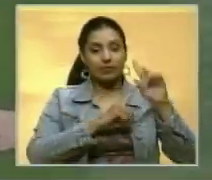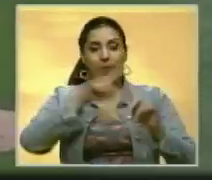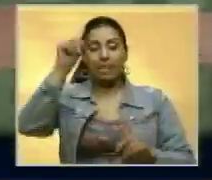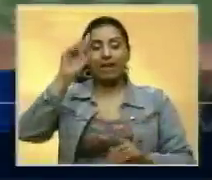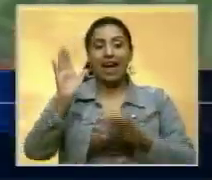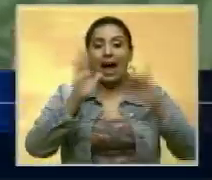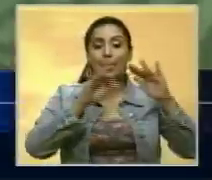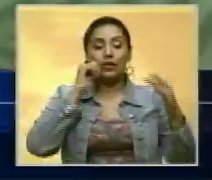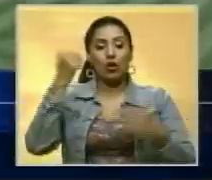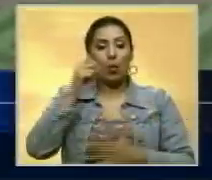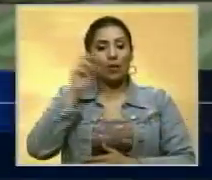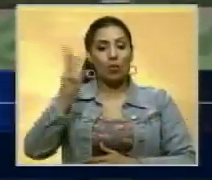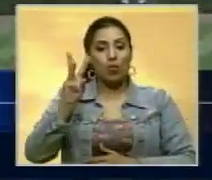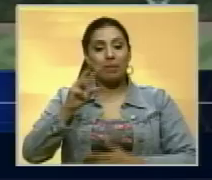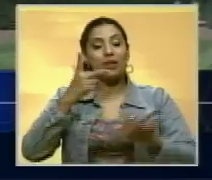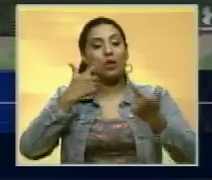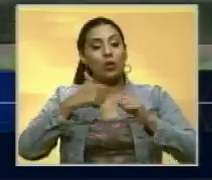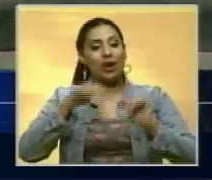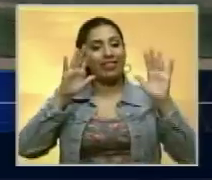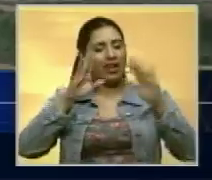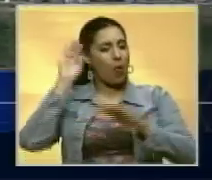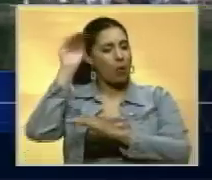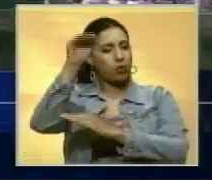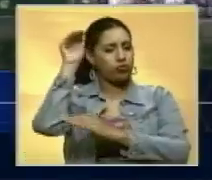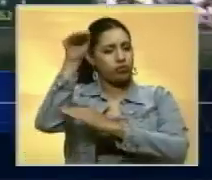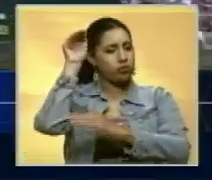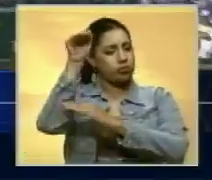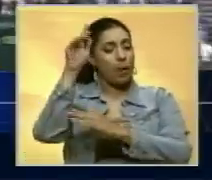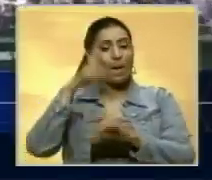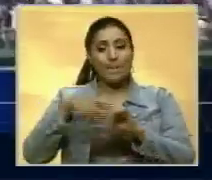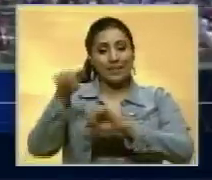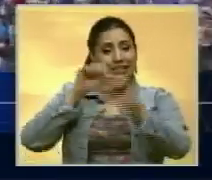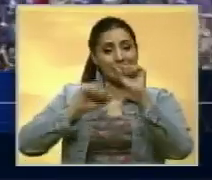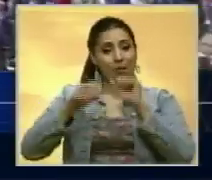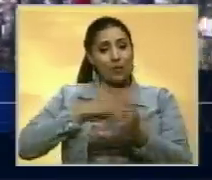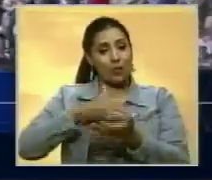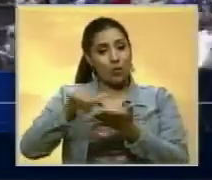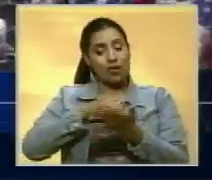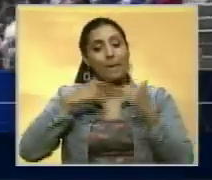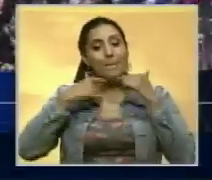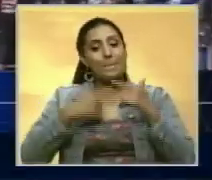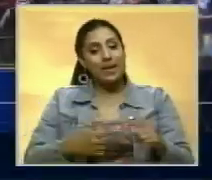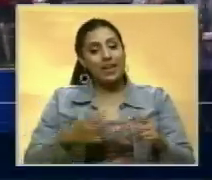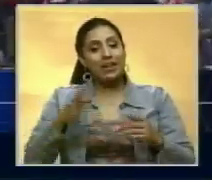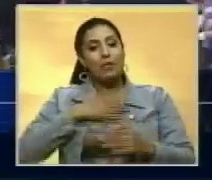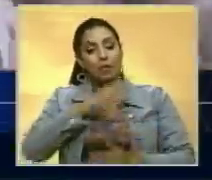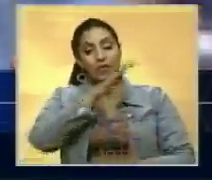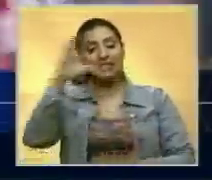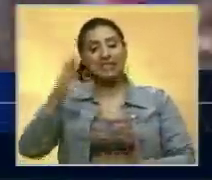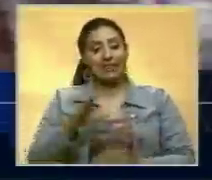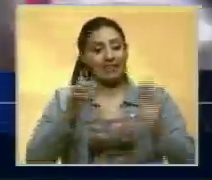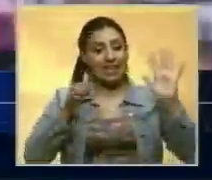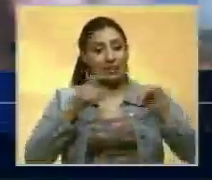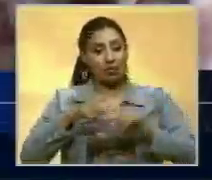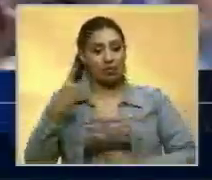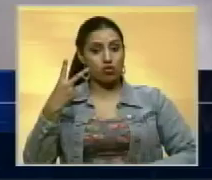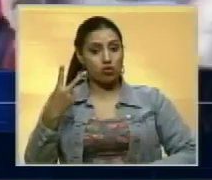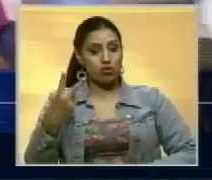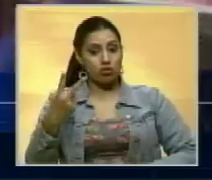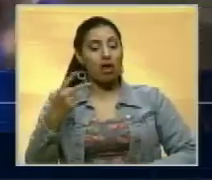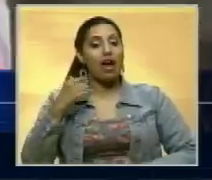Por su parte, Wilmer Flores llegó a 10 jonrones en la campaña, pero no pudo evitar que los Mets de Nueva York cayeran ante los Cachorros de Chicago 6 carreras por 2.